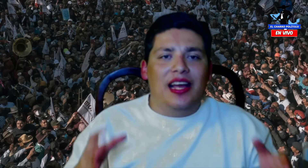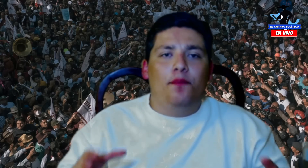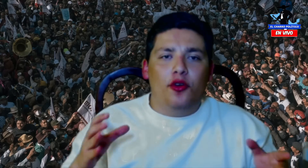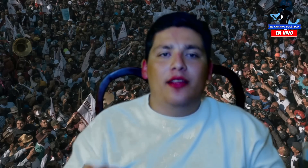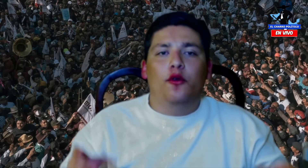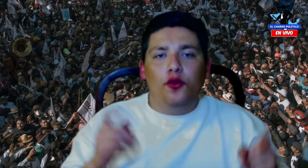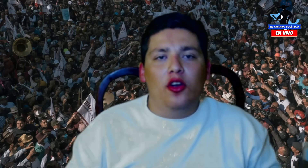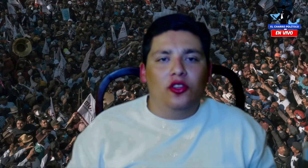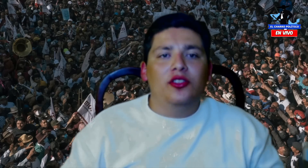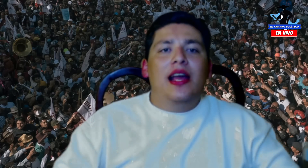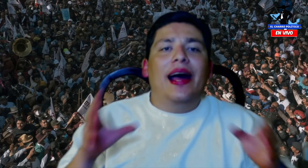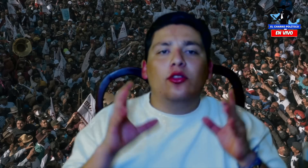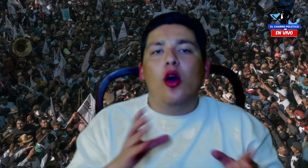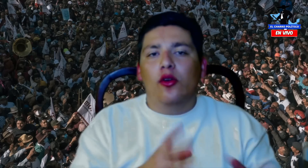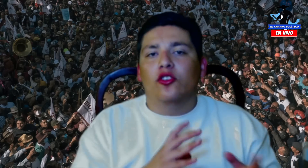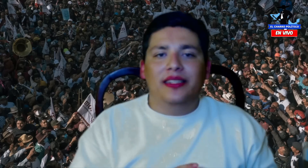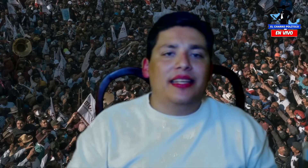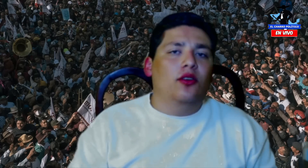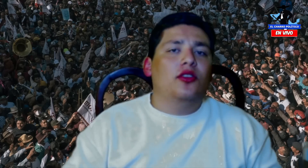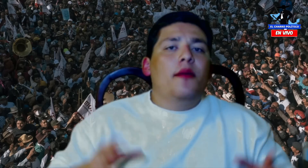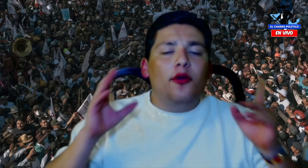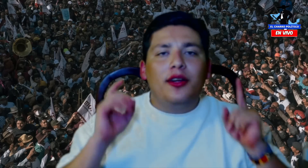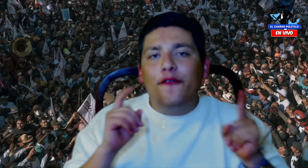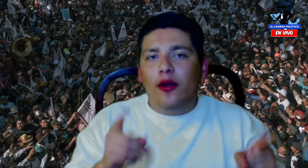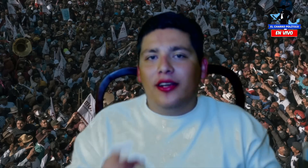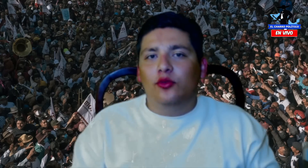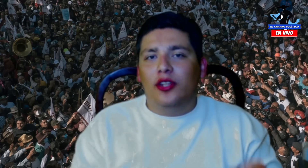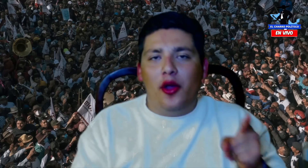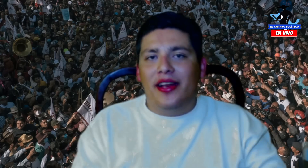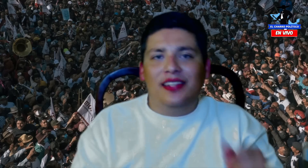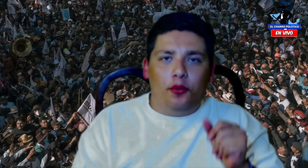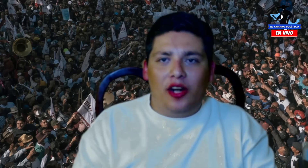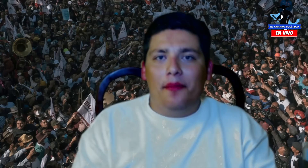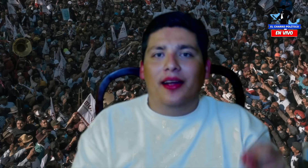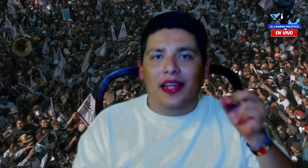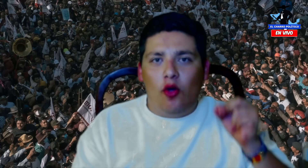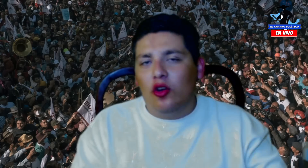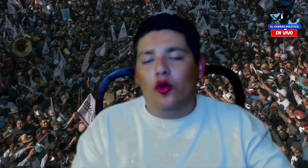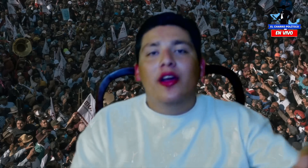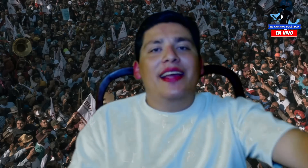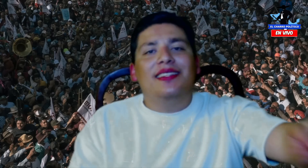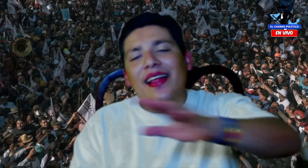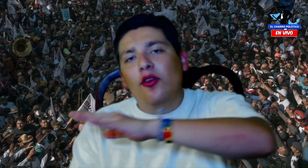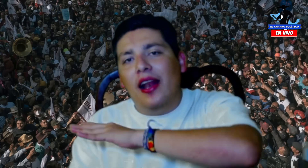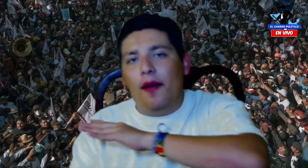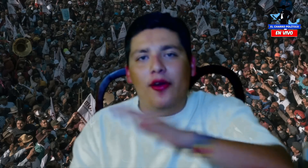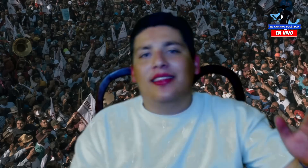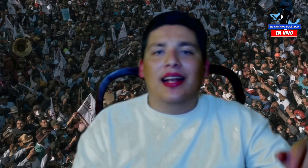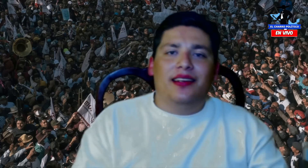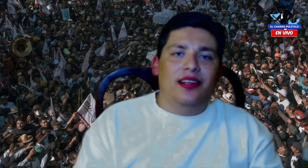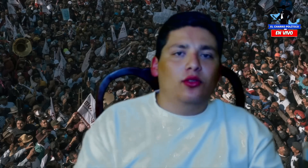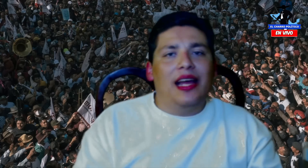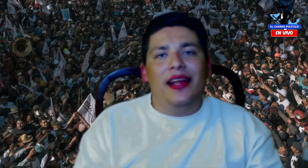que está poniendo furiosos a todos los mezquinos. Pero ¿qué fue lo que sucedió en este programa? Que ojo, está dándole la